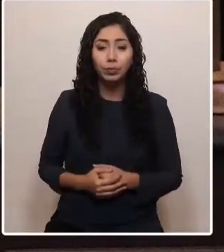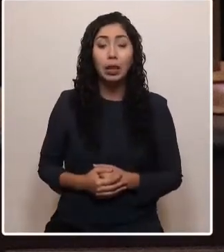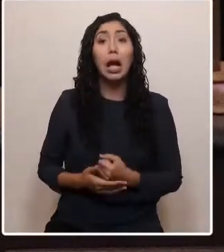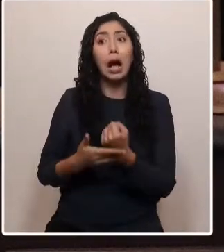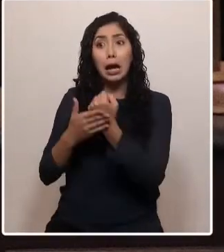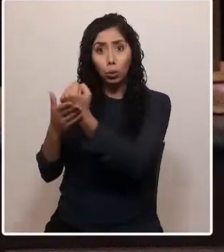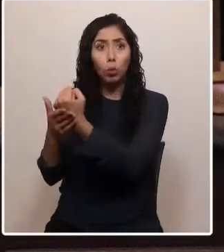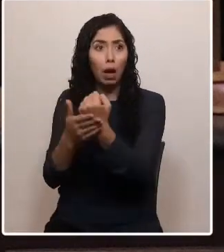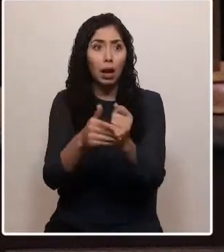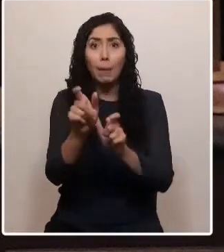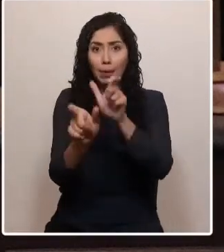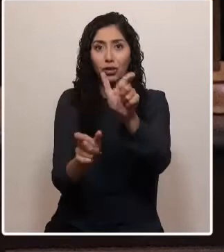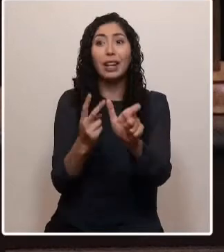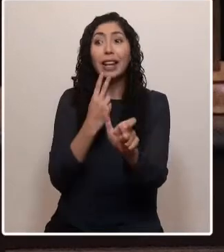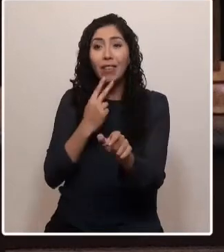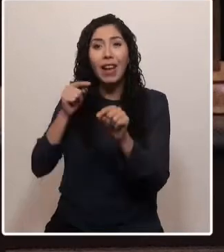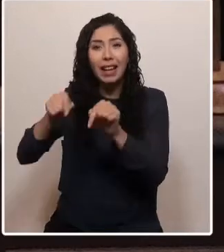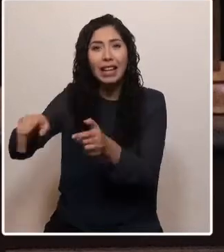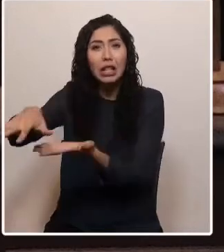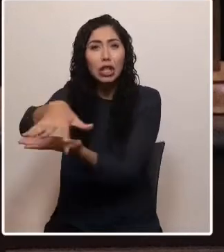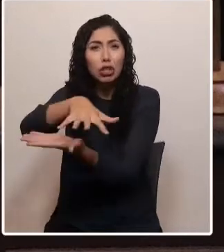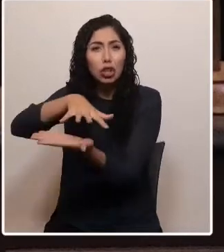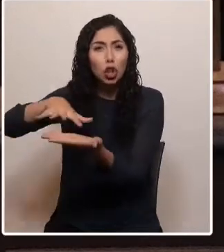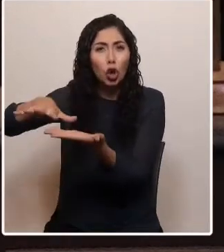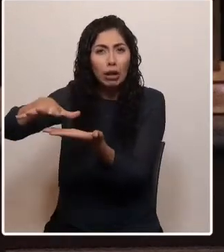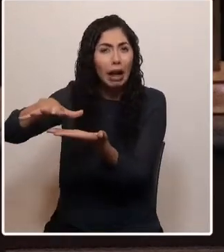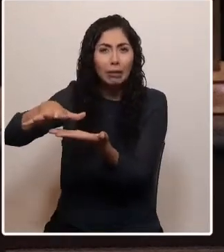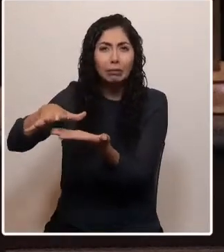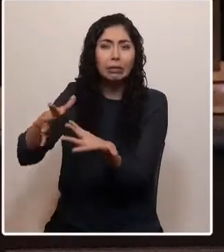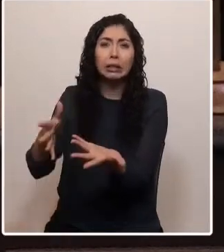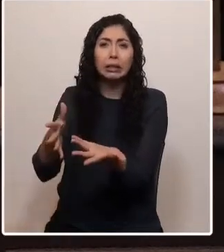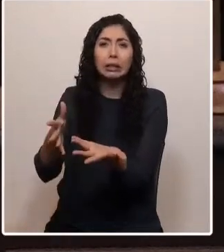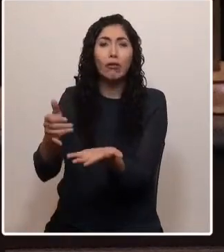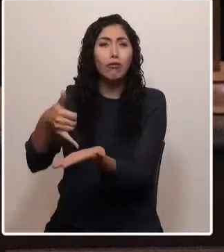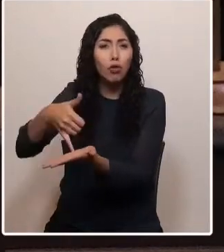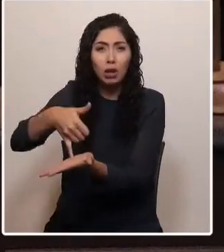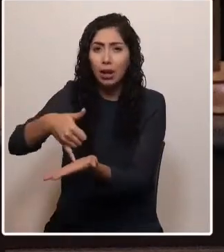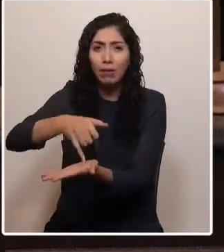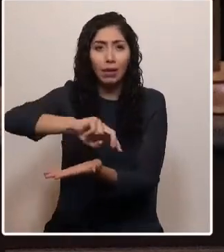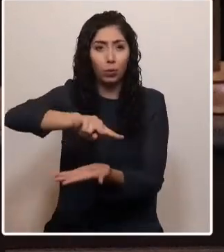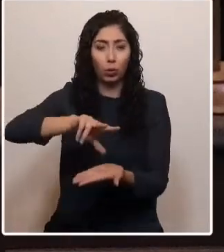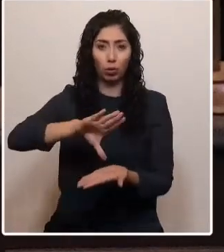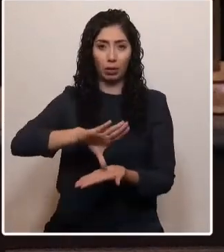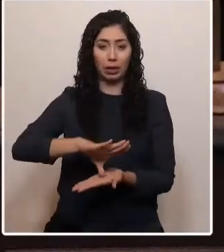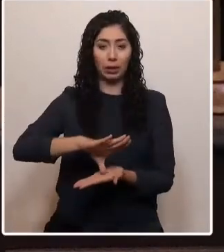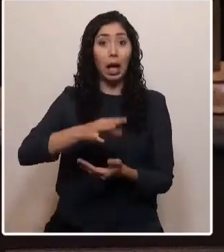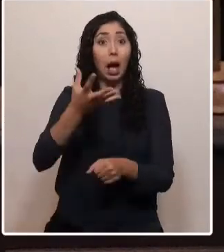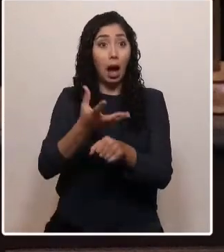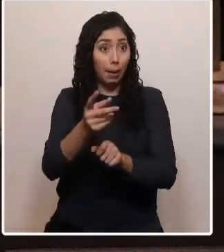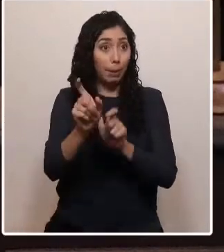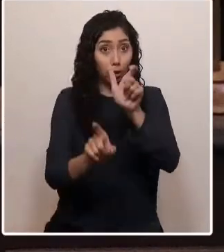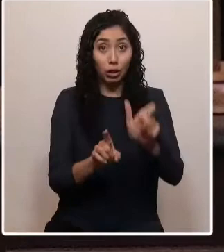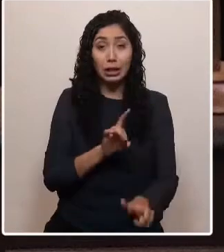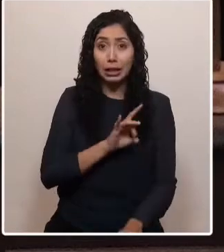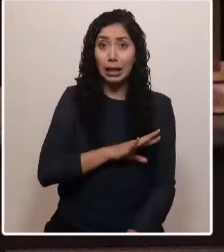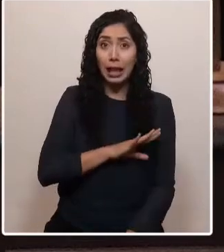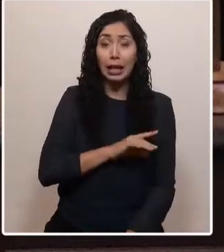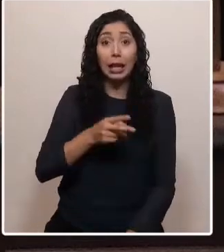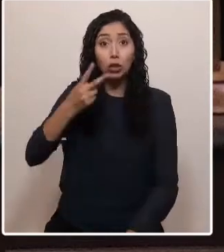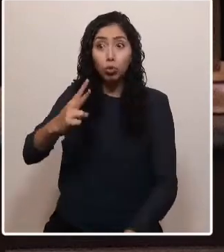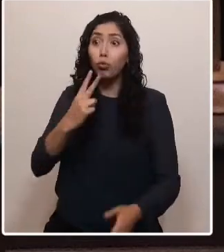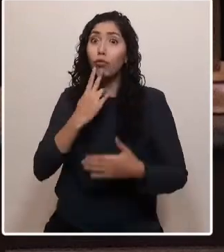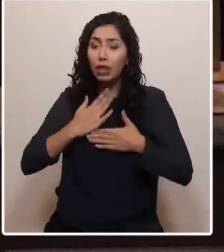que vive ahí, en las zonas más desamparadas de nuestro país. Existen chilenos dispuestos a rendir su vida